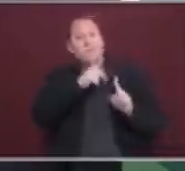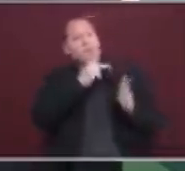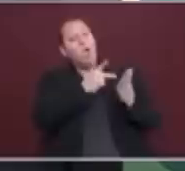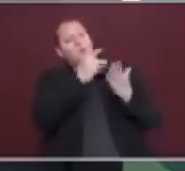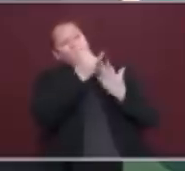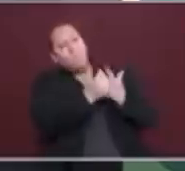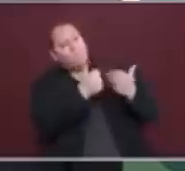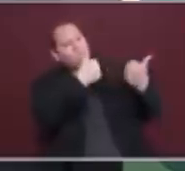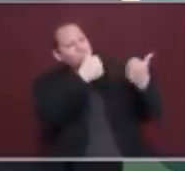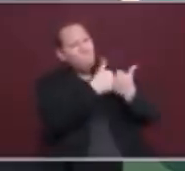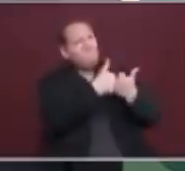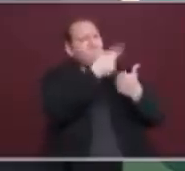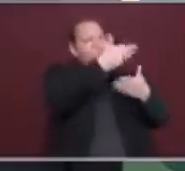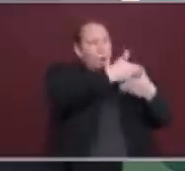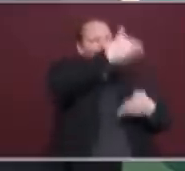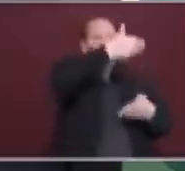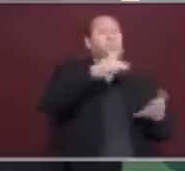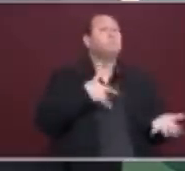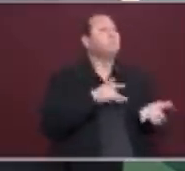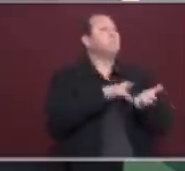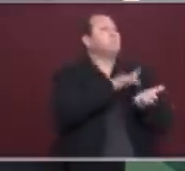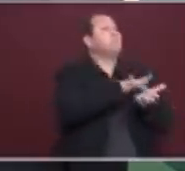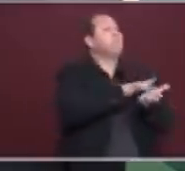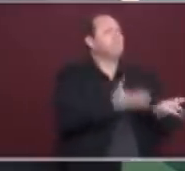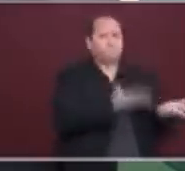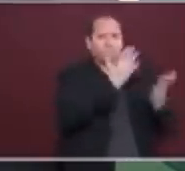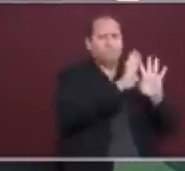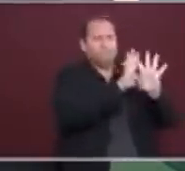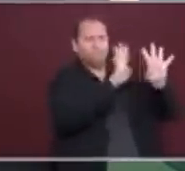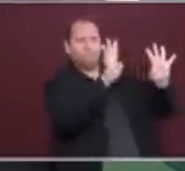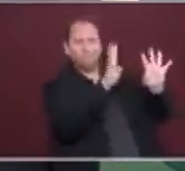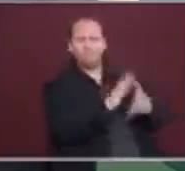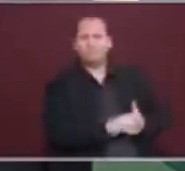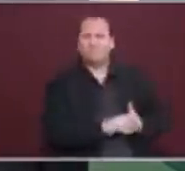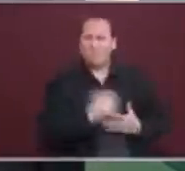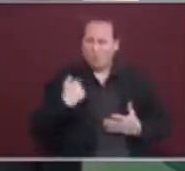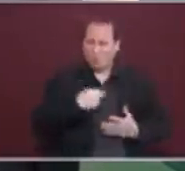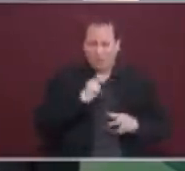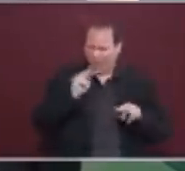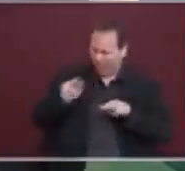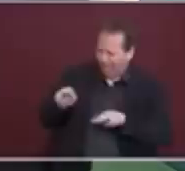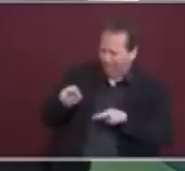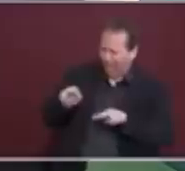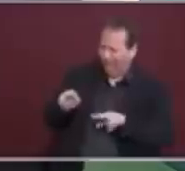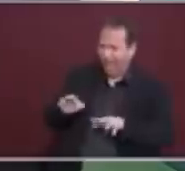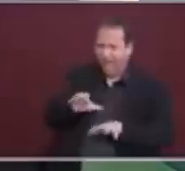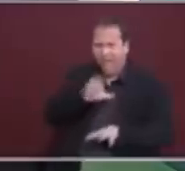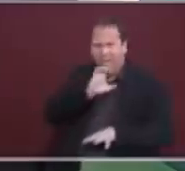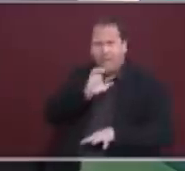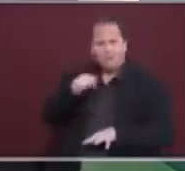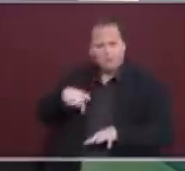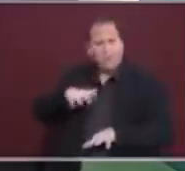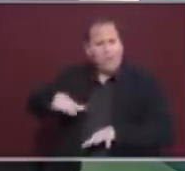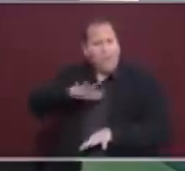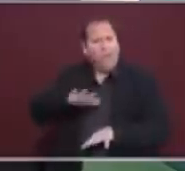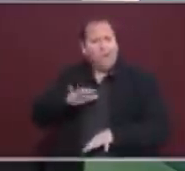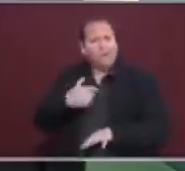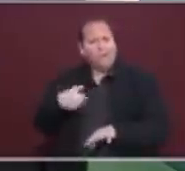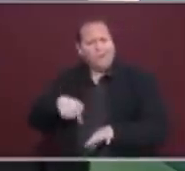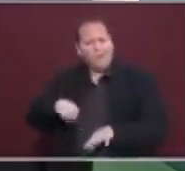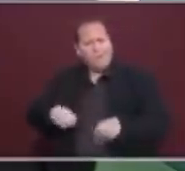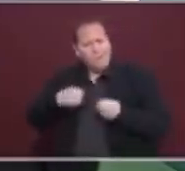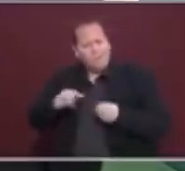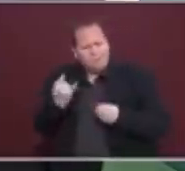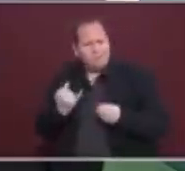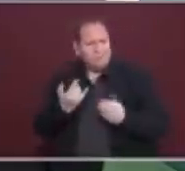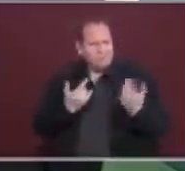número fronterizo entonces eso sí nos alarma a todos nosotros que somos de tijuana somos del estado en que puede ser que necesite pues que se